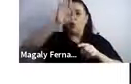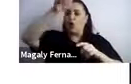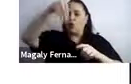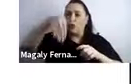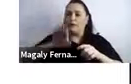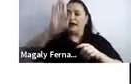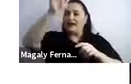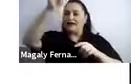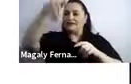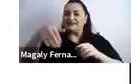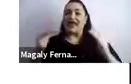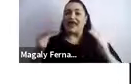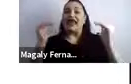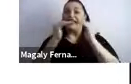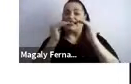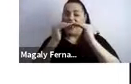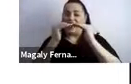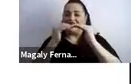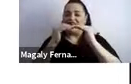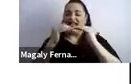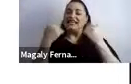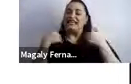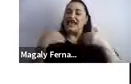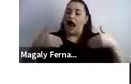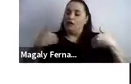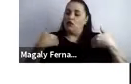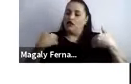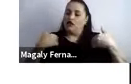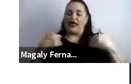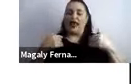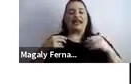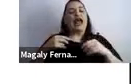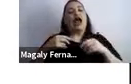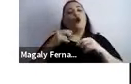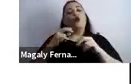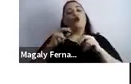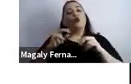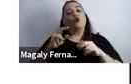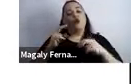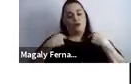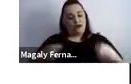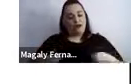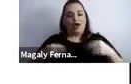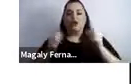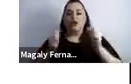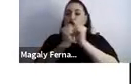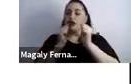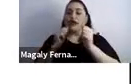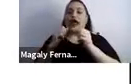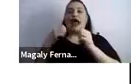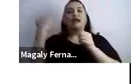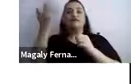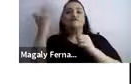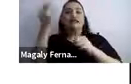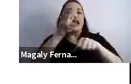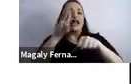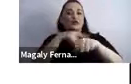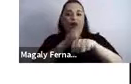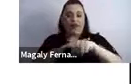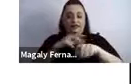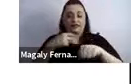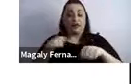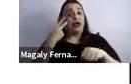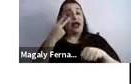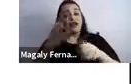armonía de la humanidad con la naturaleza. Bien, van a ver algunas de las diapositivas